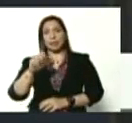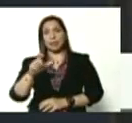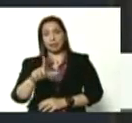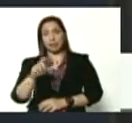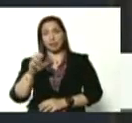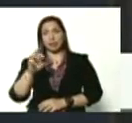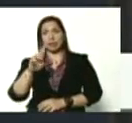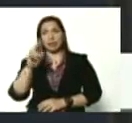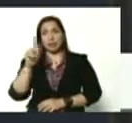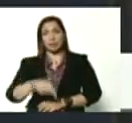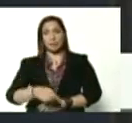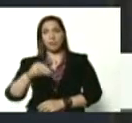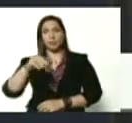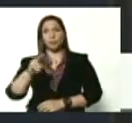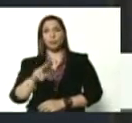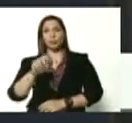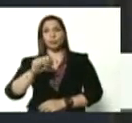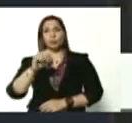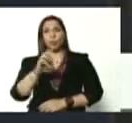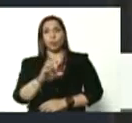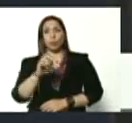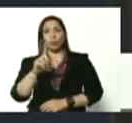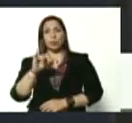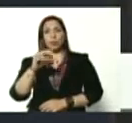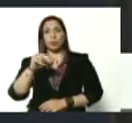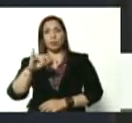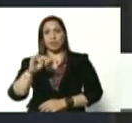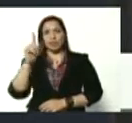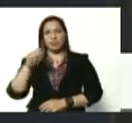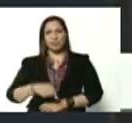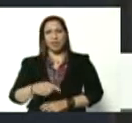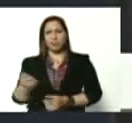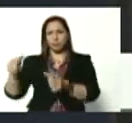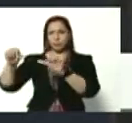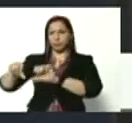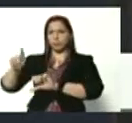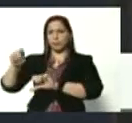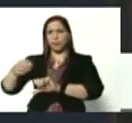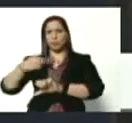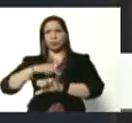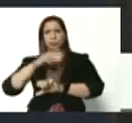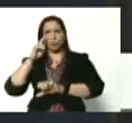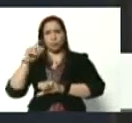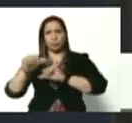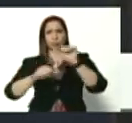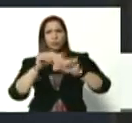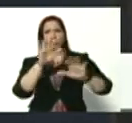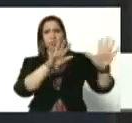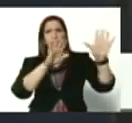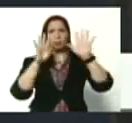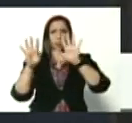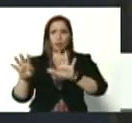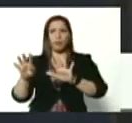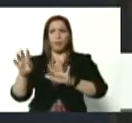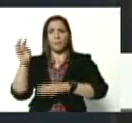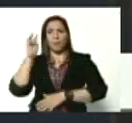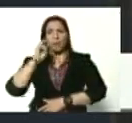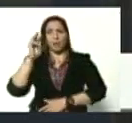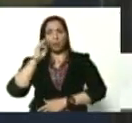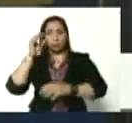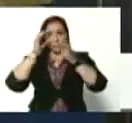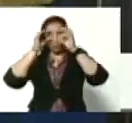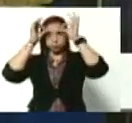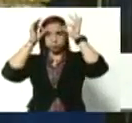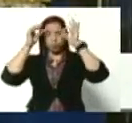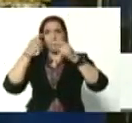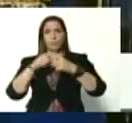frente al decadente imperialismo y la decadente europa como ya lo había palpado desde el siglo 19 el maestro simón rodríguez por eso nos